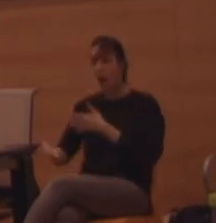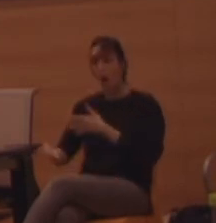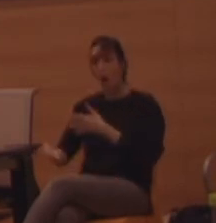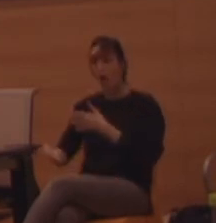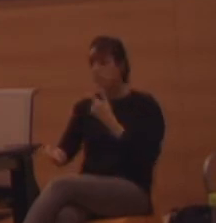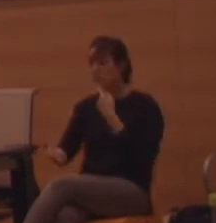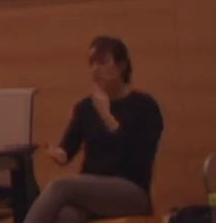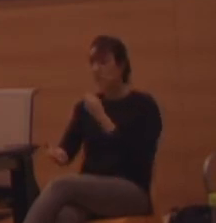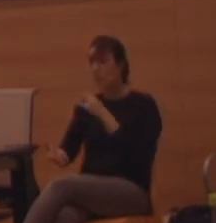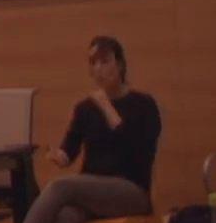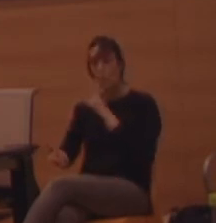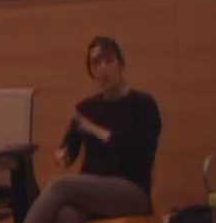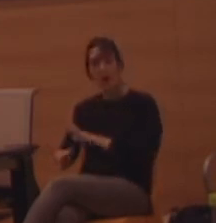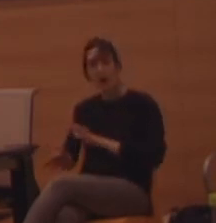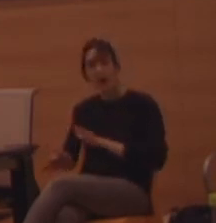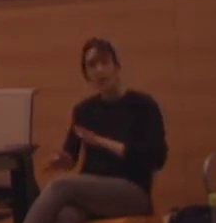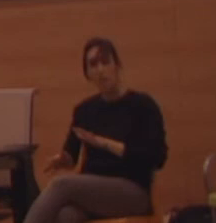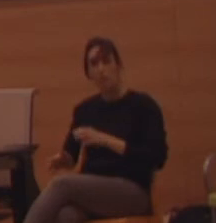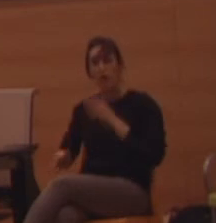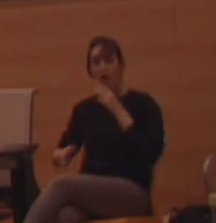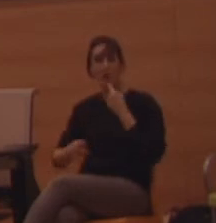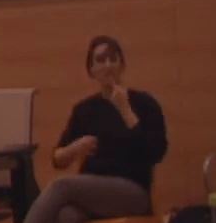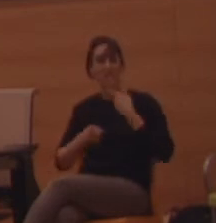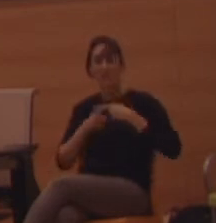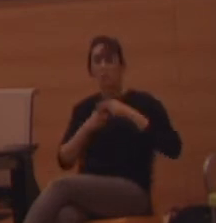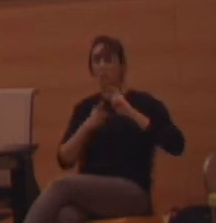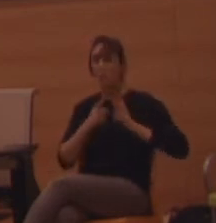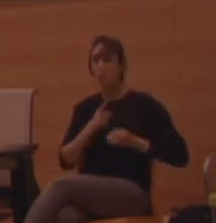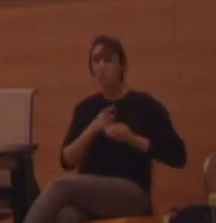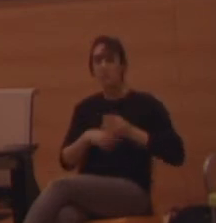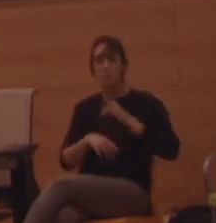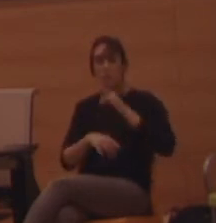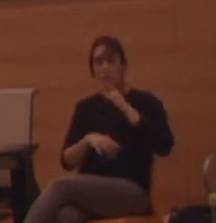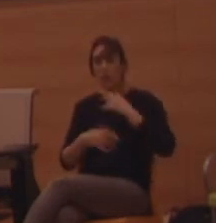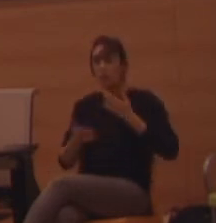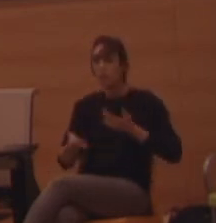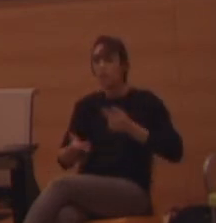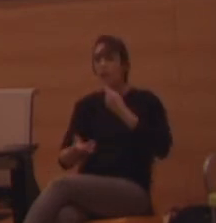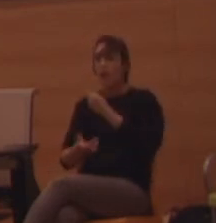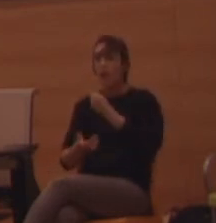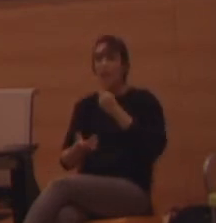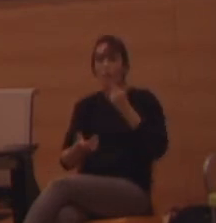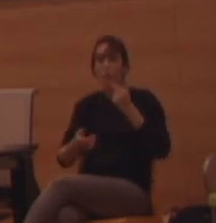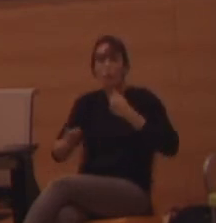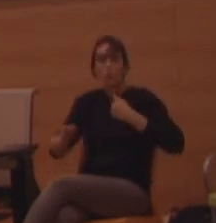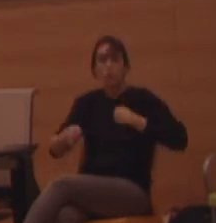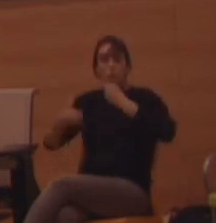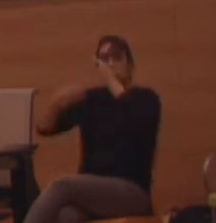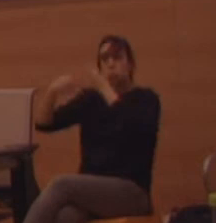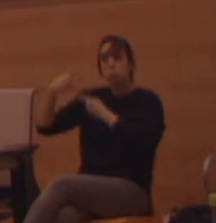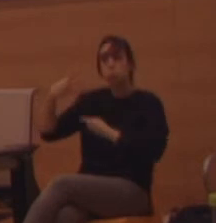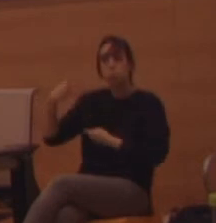muy malo, ahora otra vez se está diciendo que son productos que va bien con el biofil y tal. Entonces cada cual, os los dejo ahí,